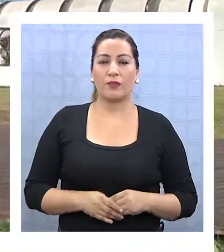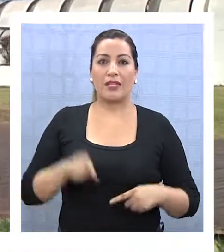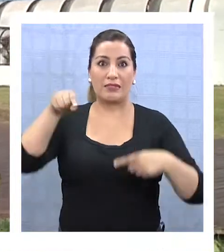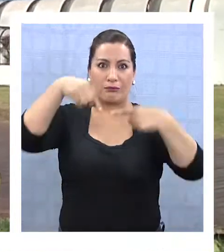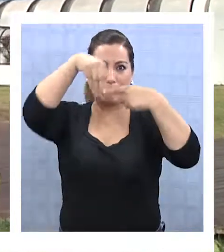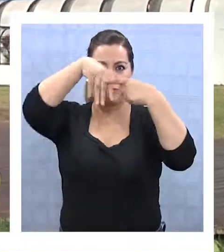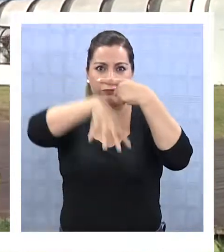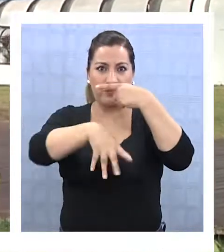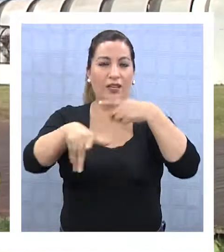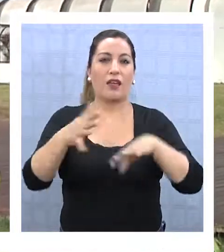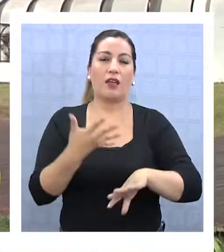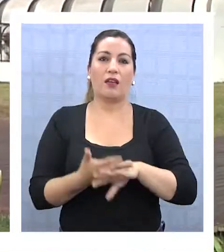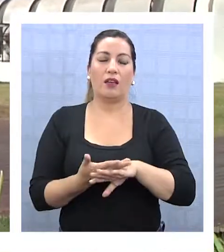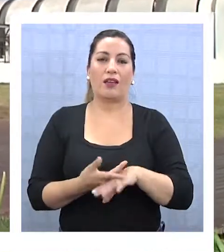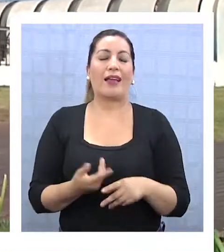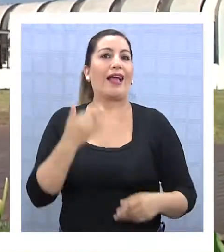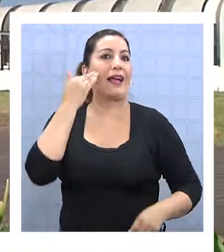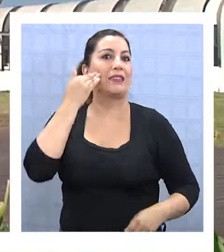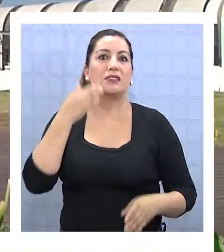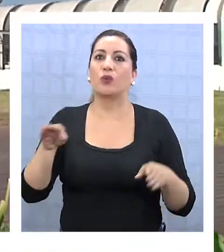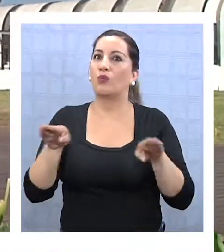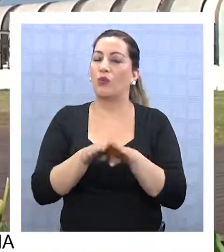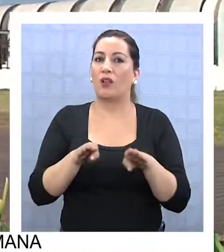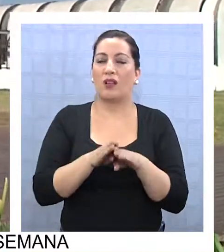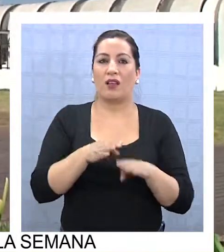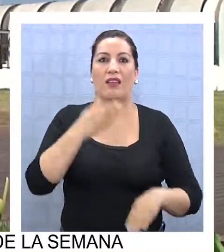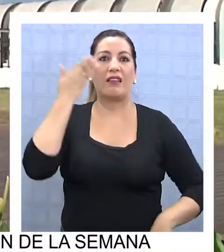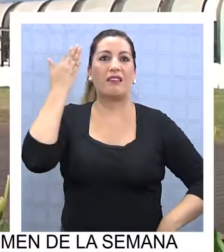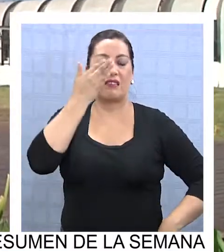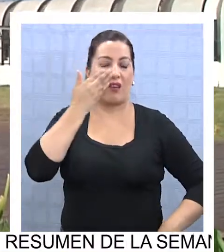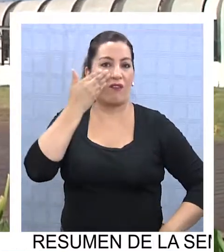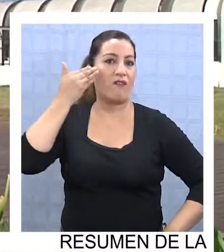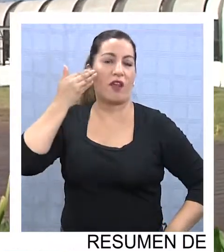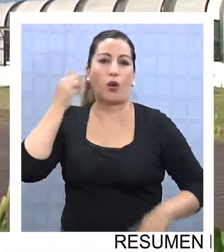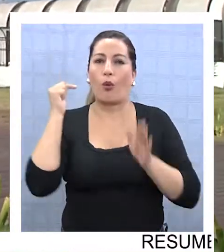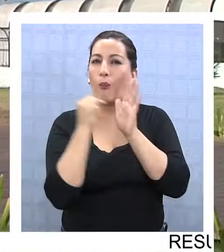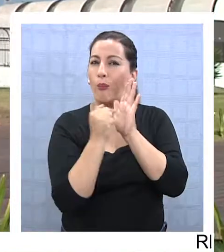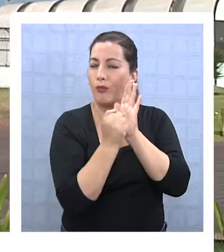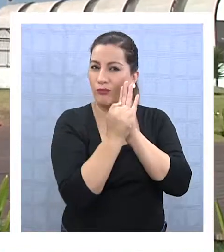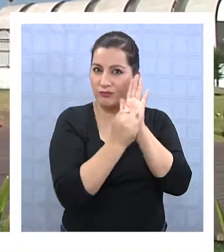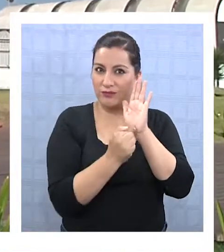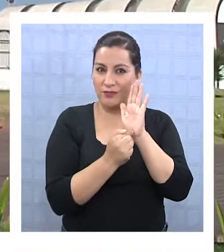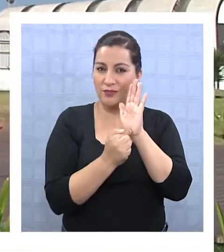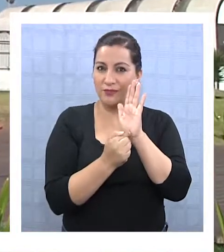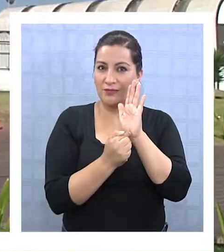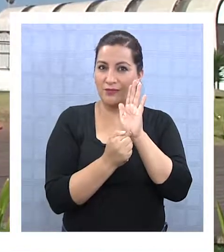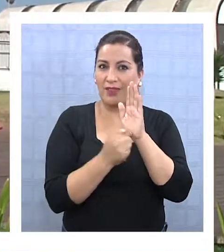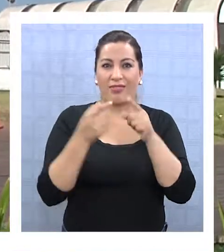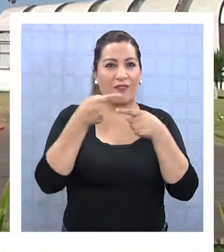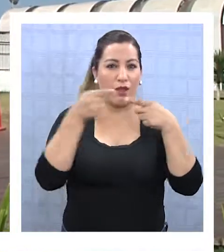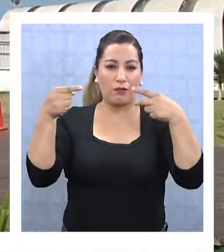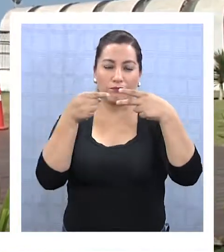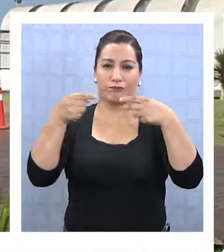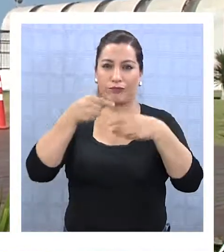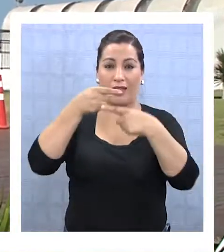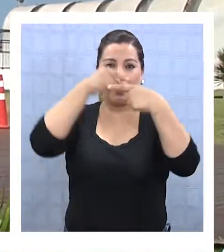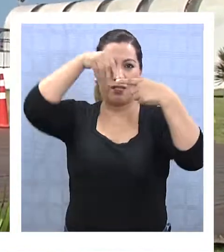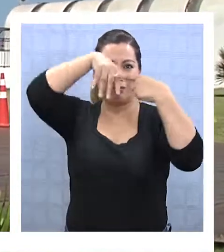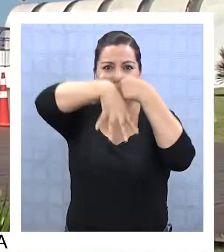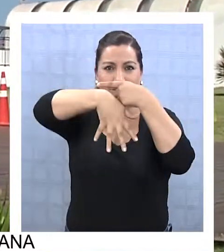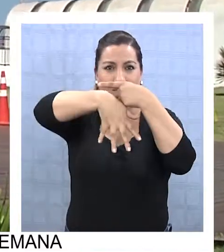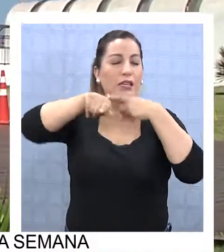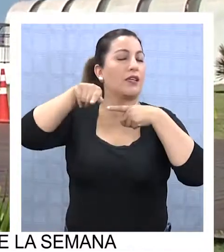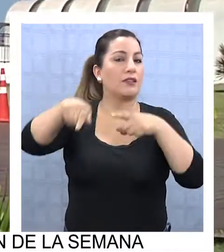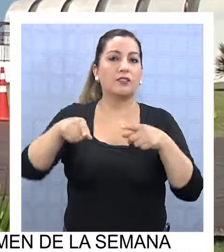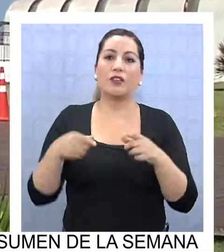Dentro de estas disciplinas está el realismo, black and grey, el puntillismo, el dot work. Entonces, estas distintas disciplinas